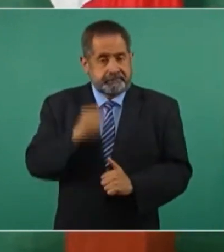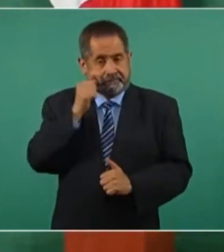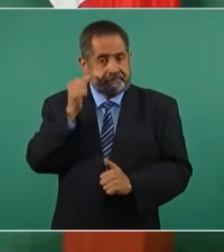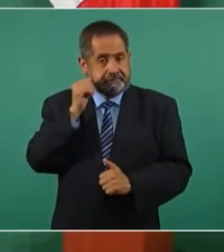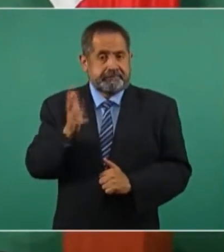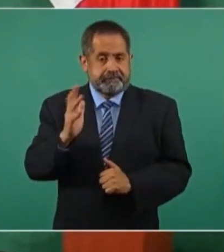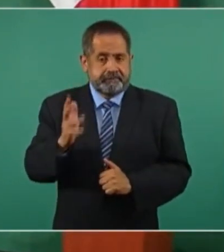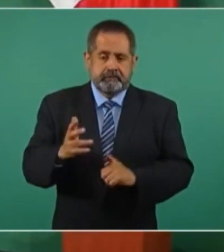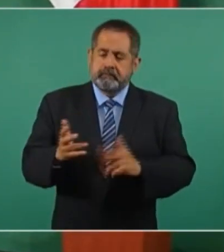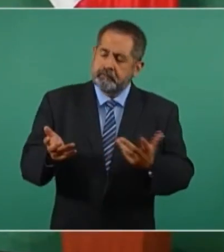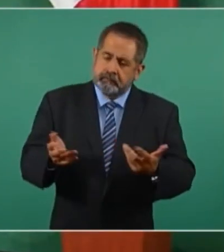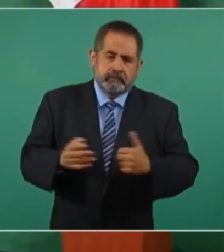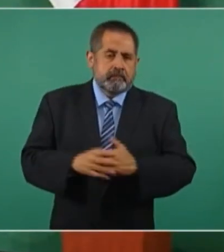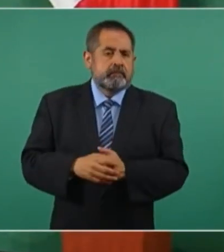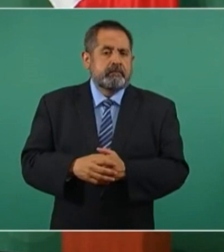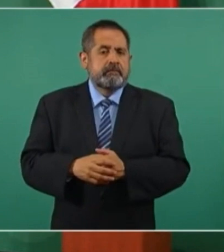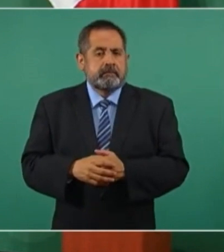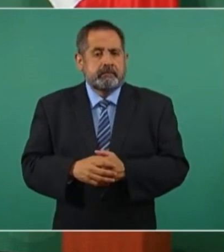Entonces,